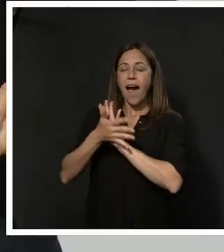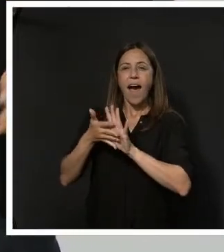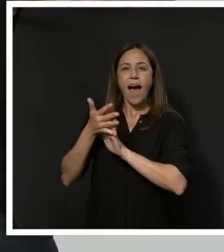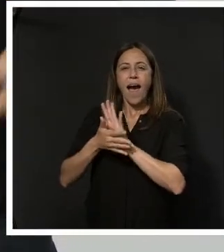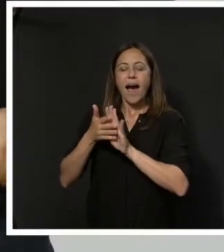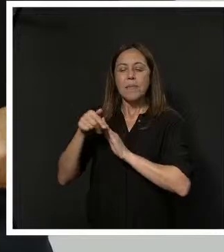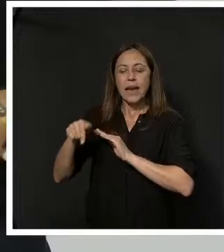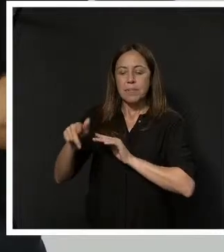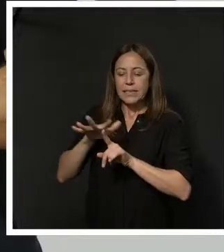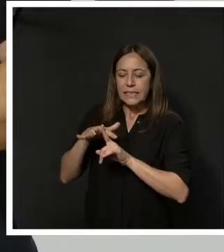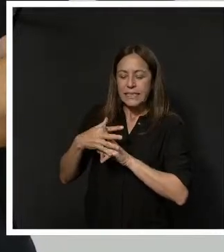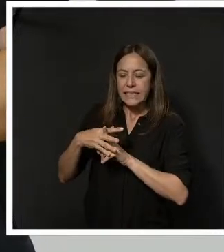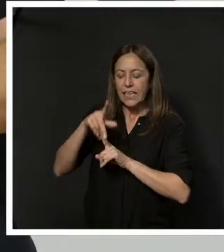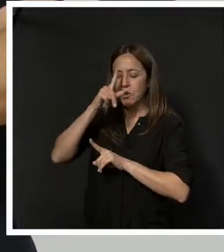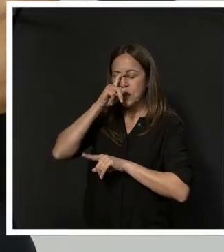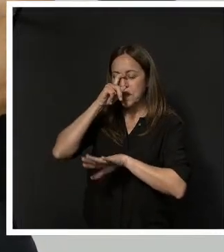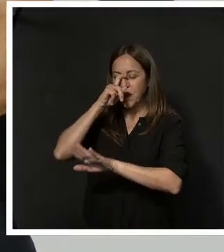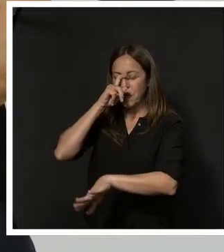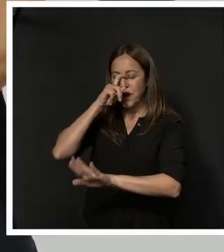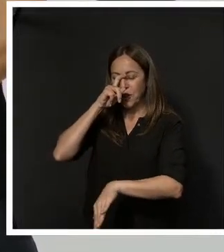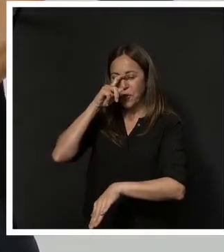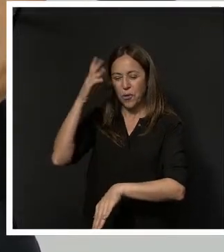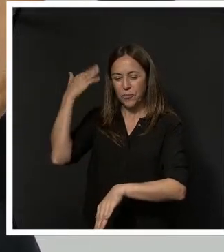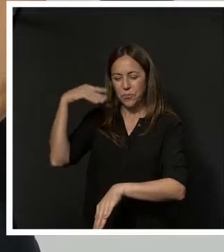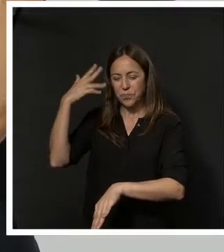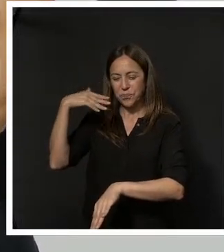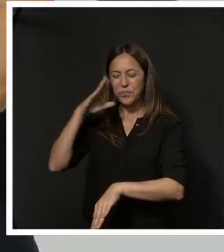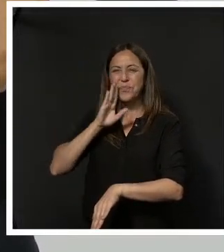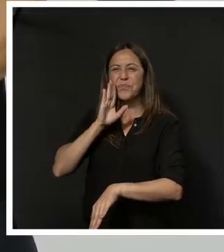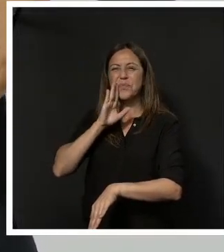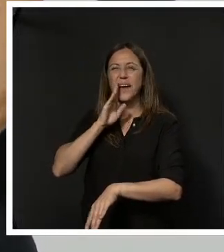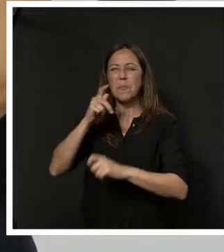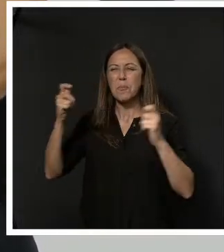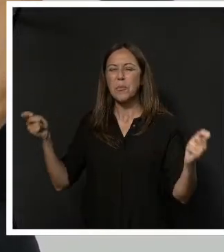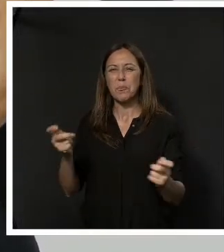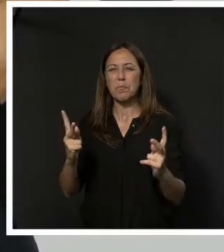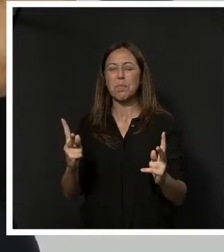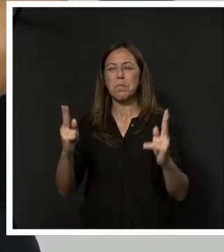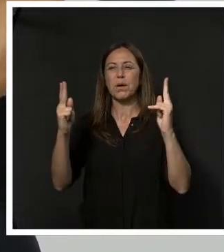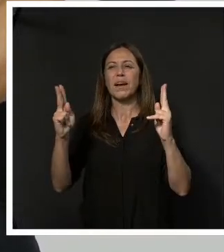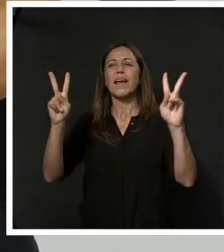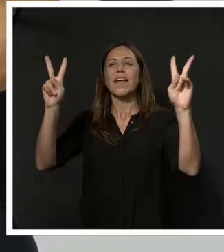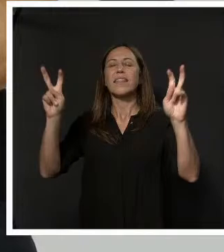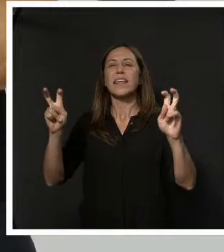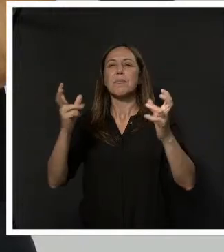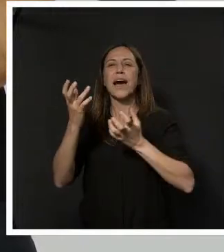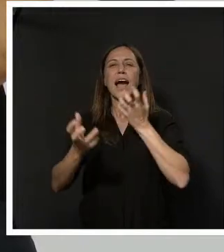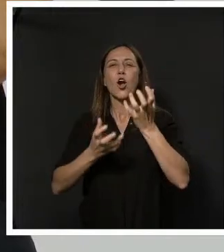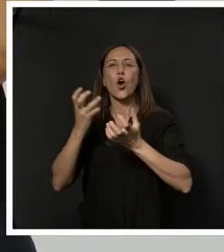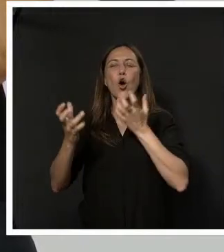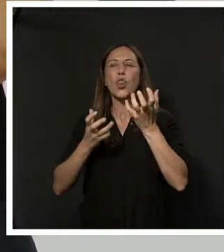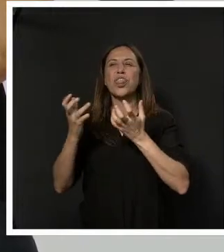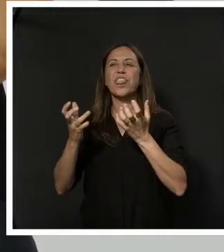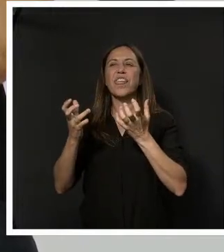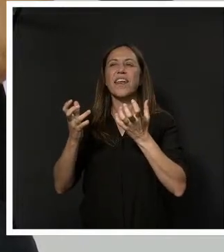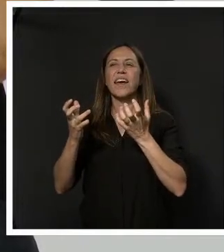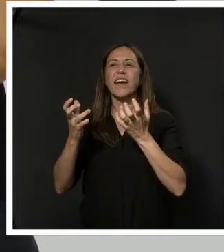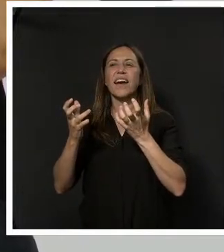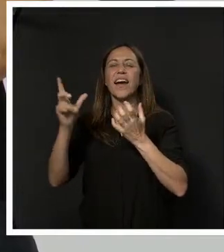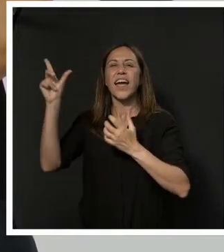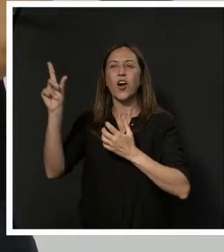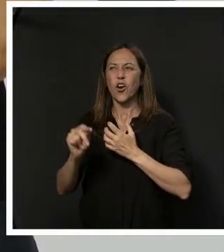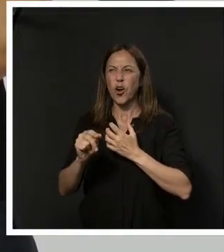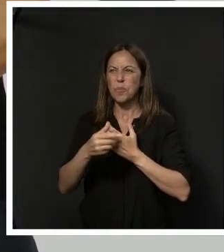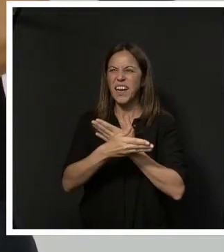de dar talladas y todo esto siempre me acuerdo de ese sketch que chapalaba antes la cocina económica de moffe alguien vio alguna vez a